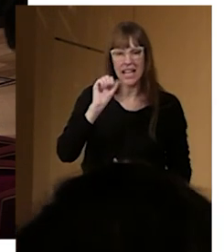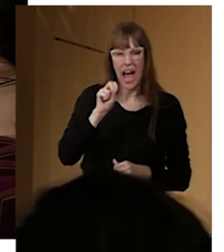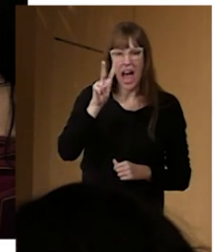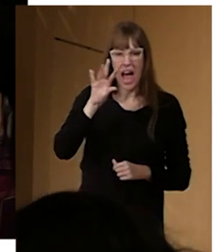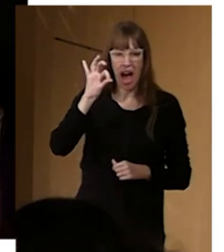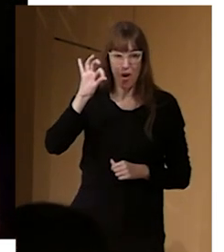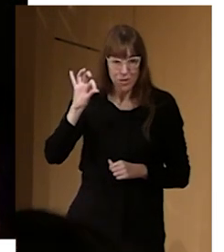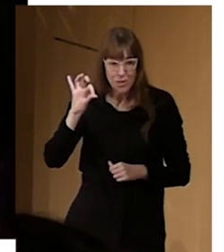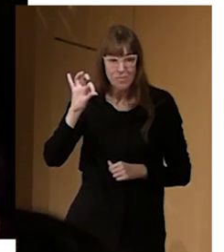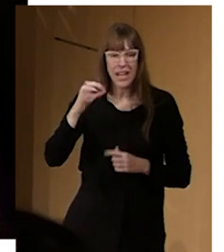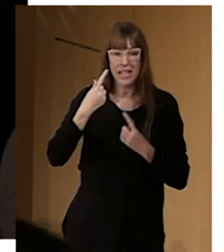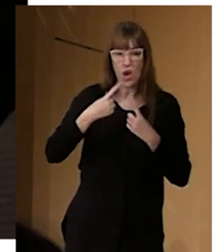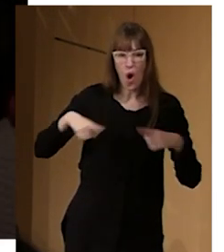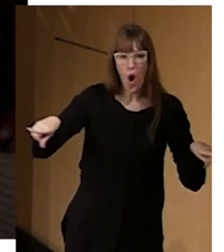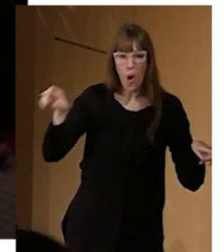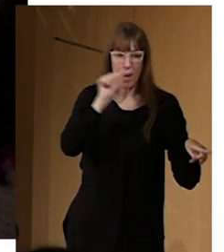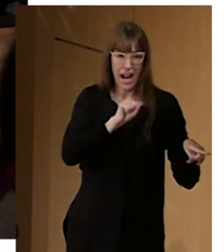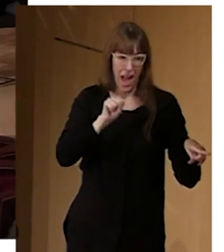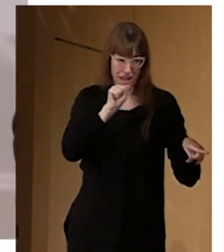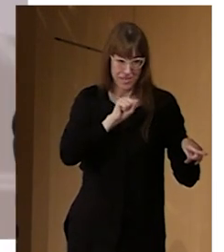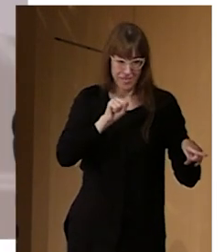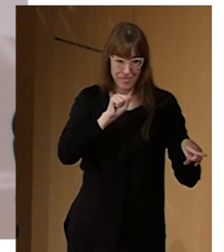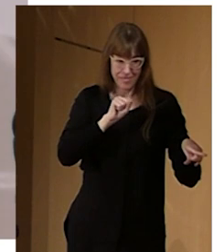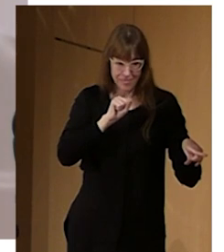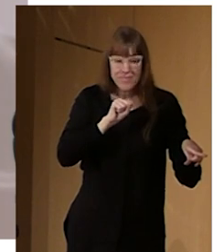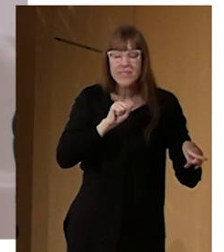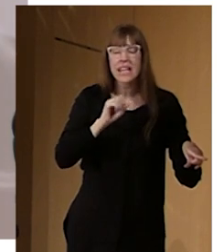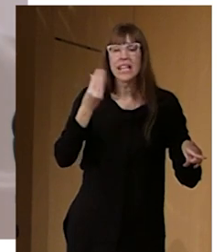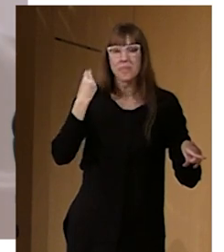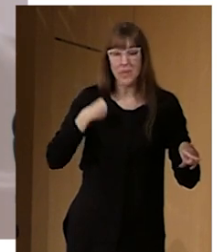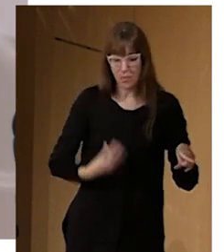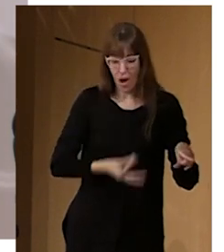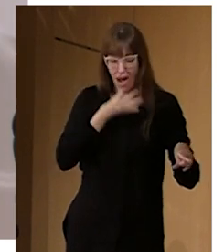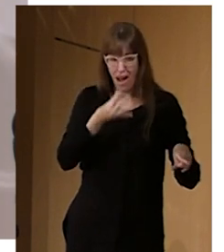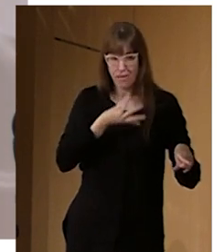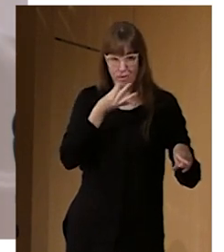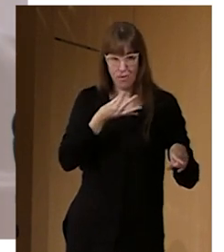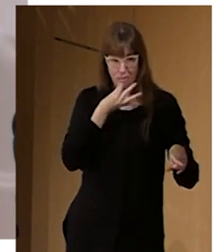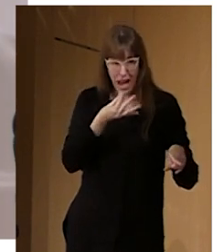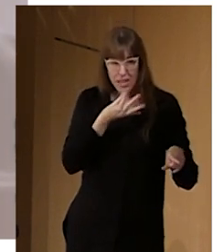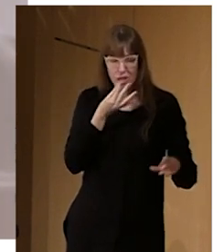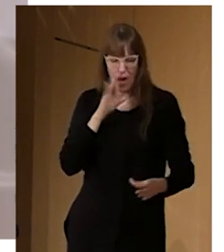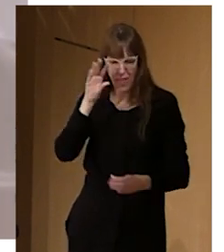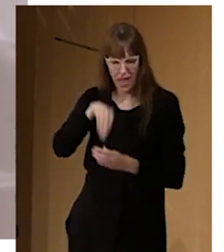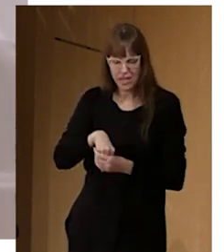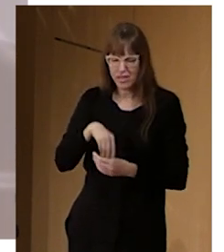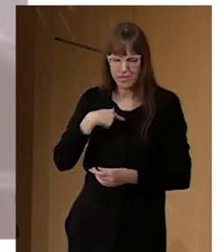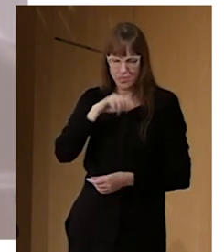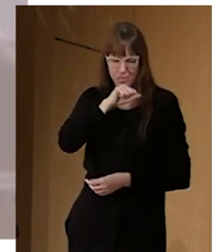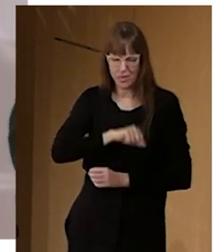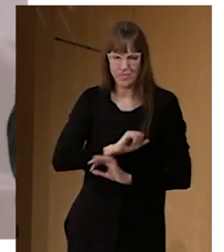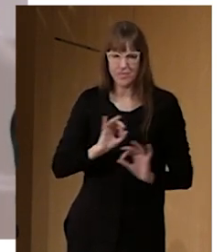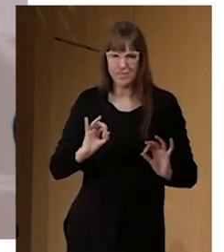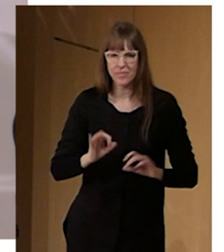obra para mí yo soy apasionado de esa obra y y del argumento y del mensaje de de su ópera eh Bueno